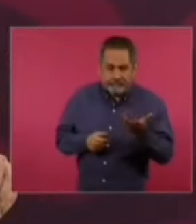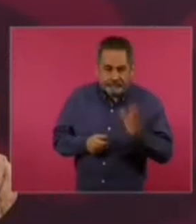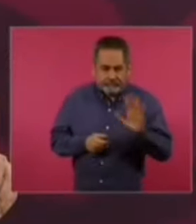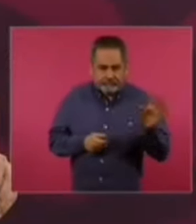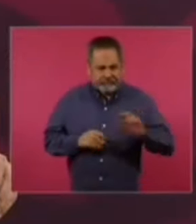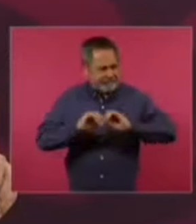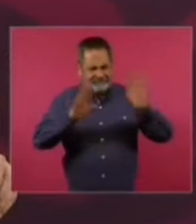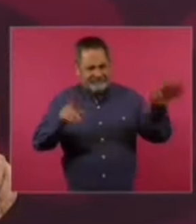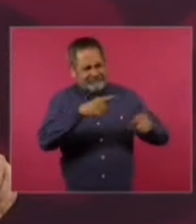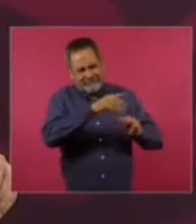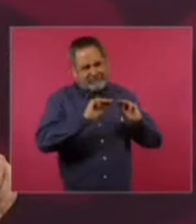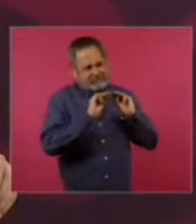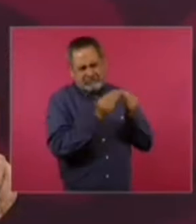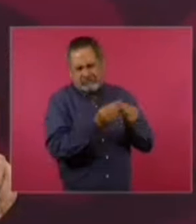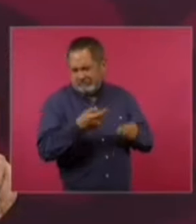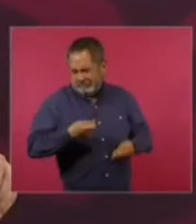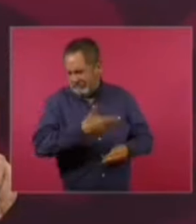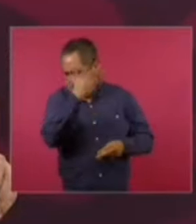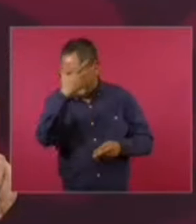Para decirlo claro,